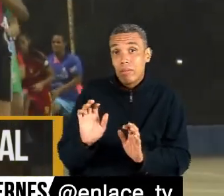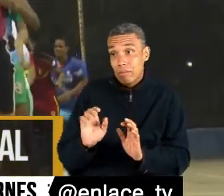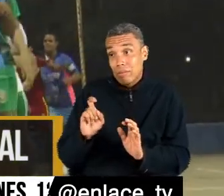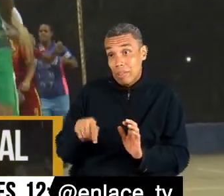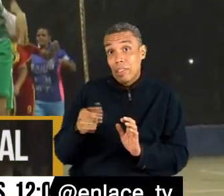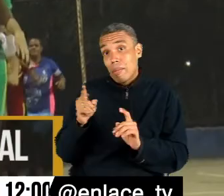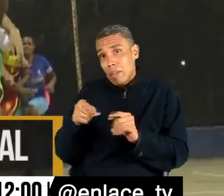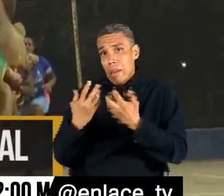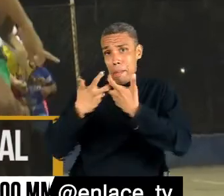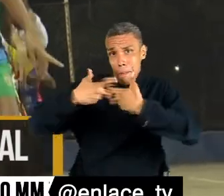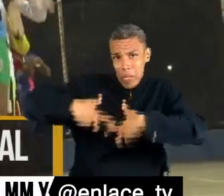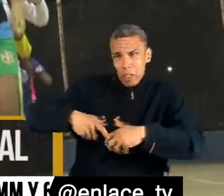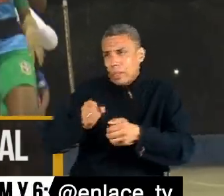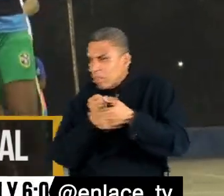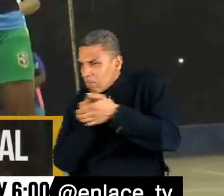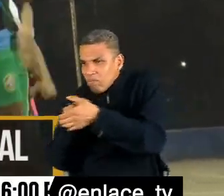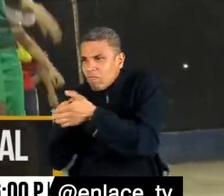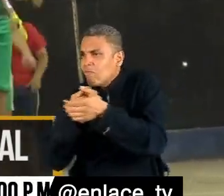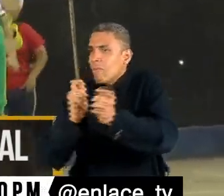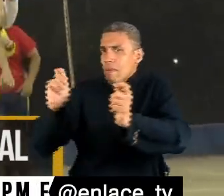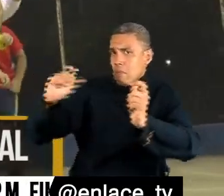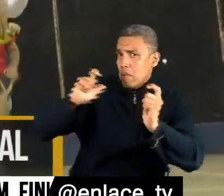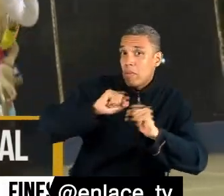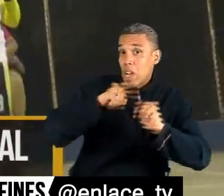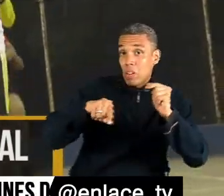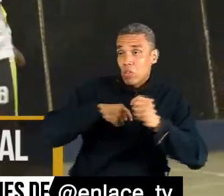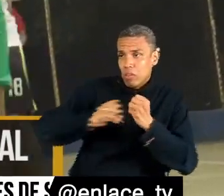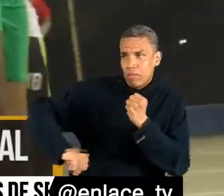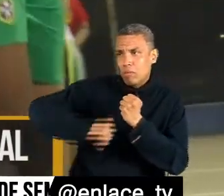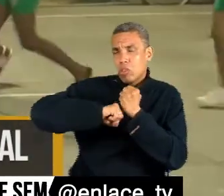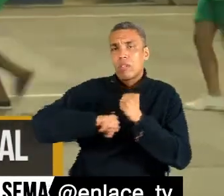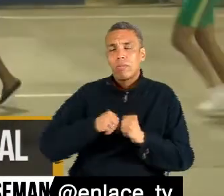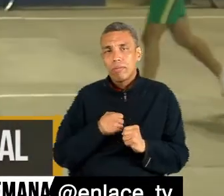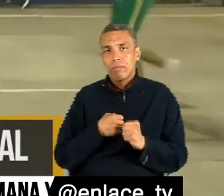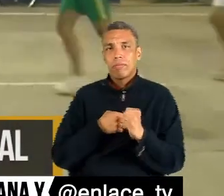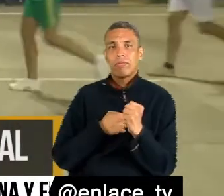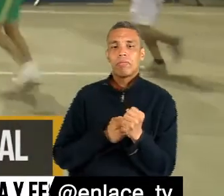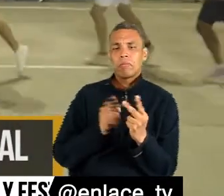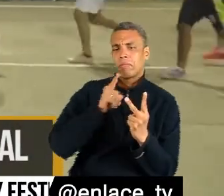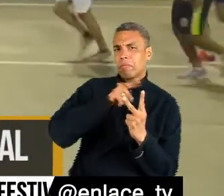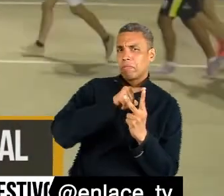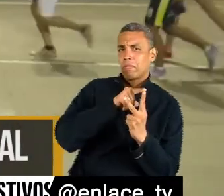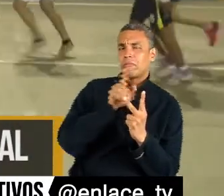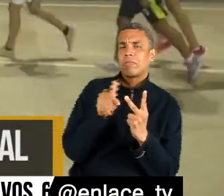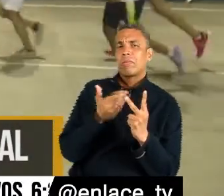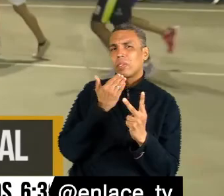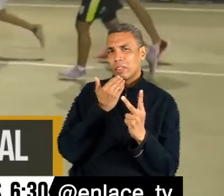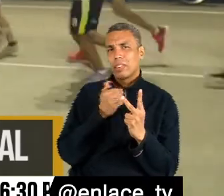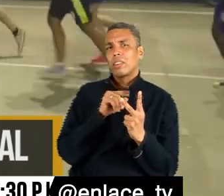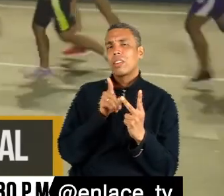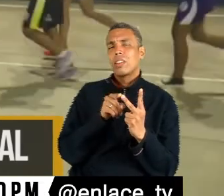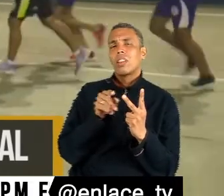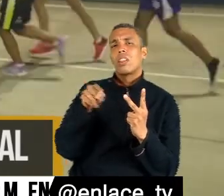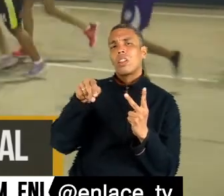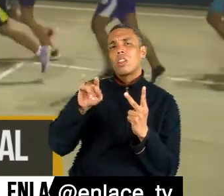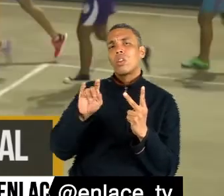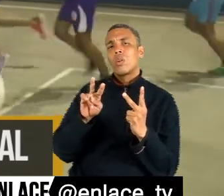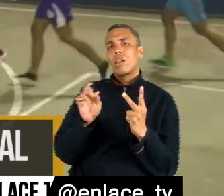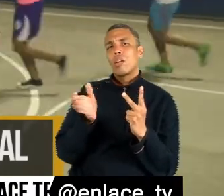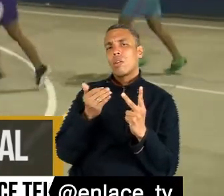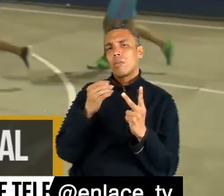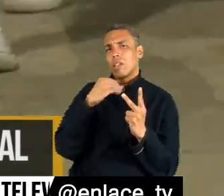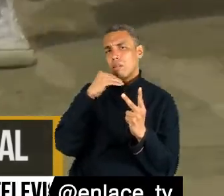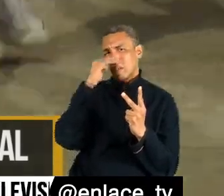El torneo se jugará de ida y vuelta. Las porteñas se enfrentarán a los representativos de Nacional, Nuevo Milenio de Antioquia, Élite